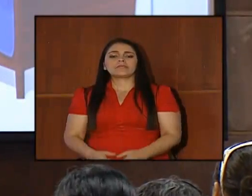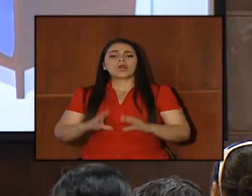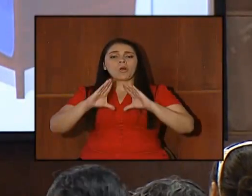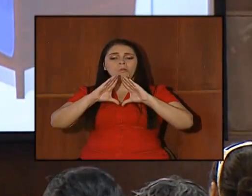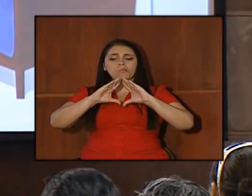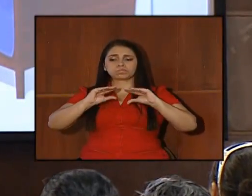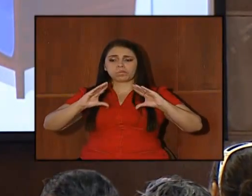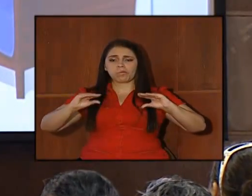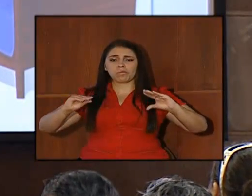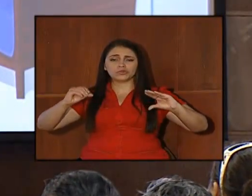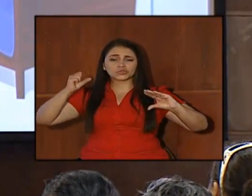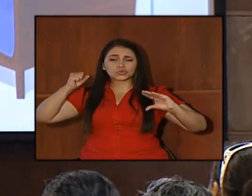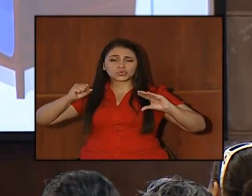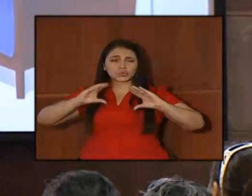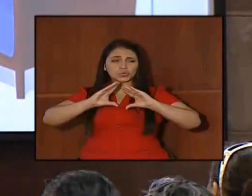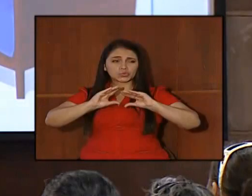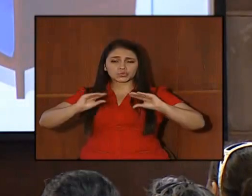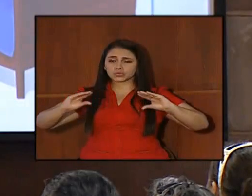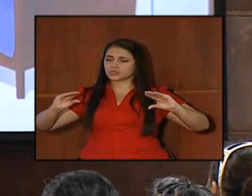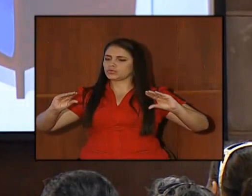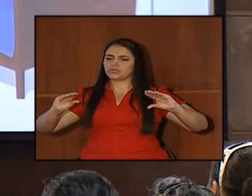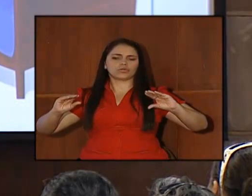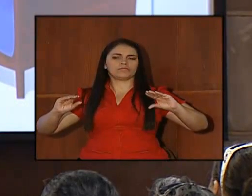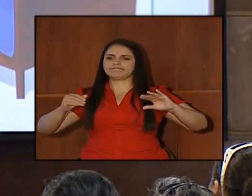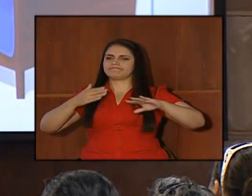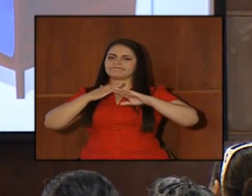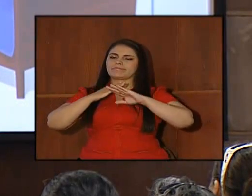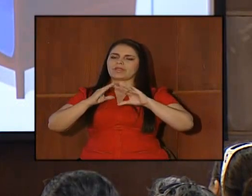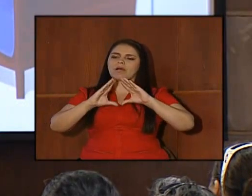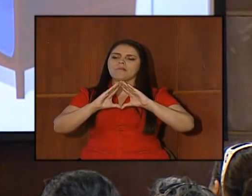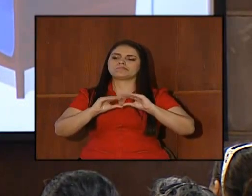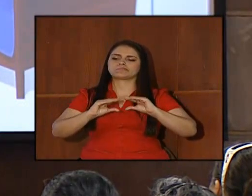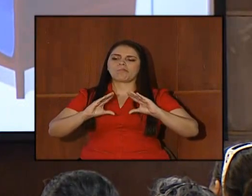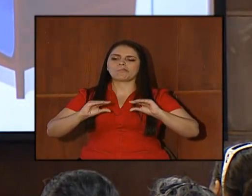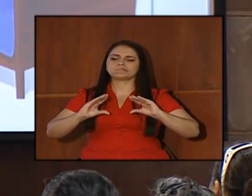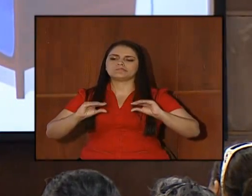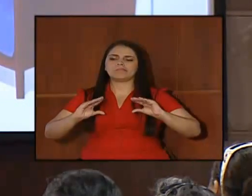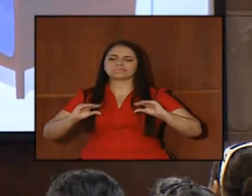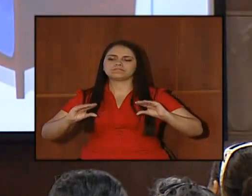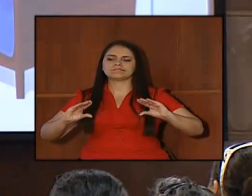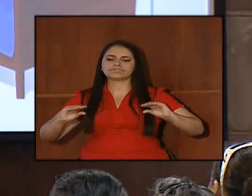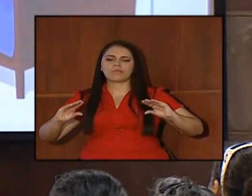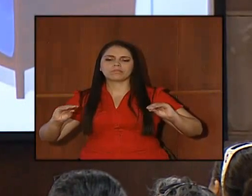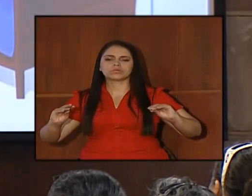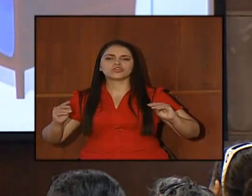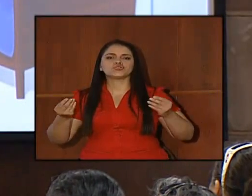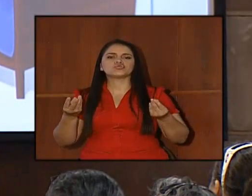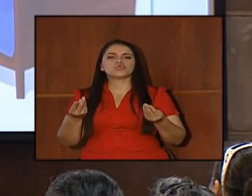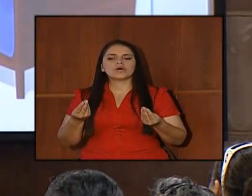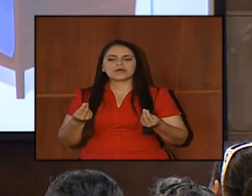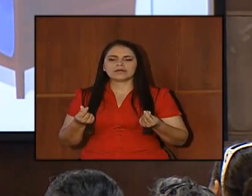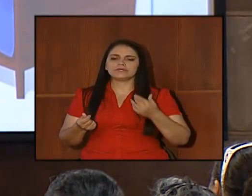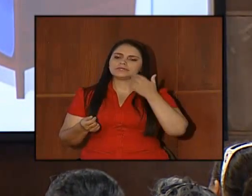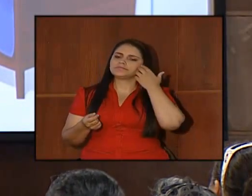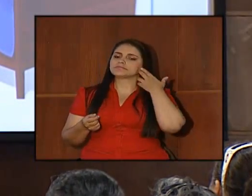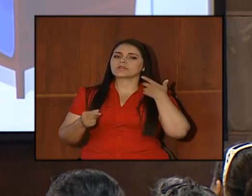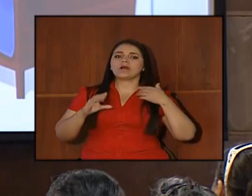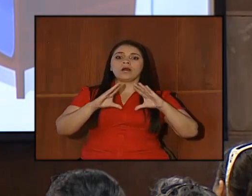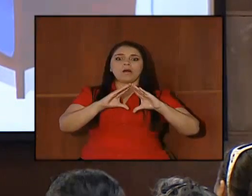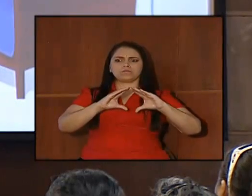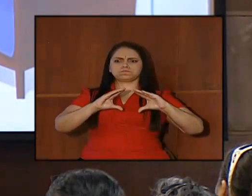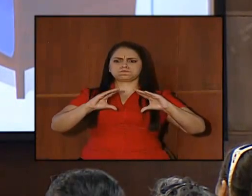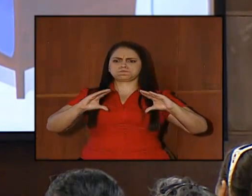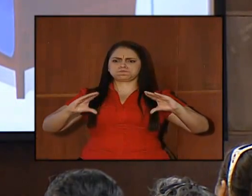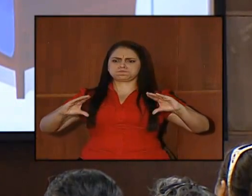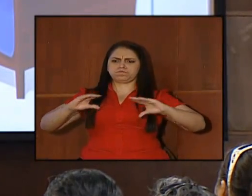duros. Para el cuidado de la piel es mejor un colchón más blandito porque es que en un colchón duro la piel